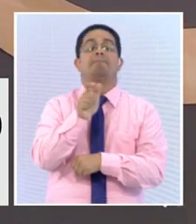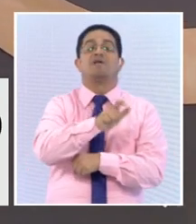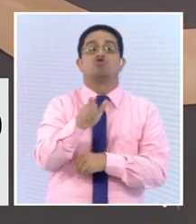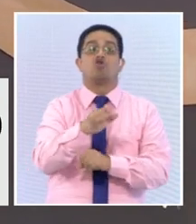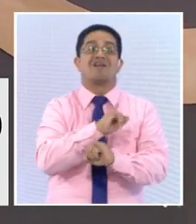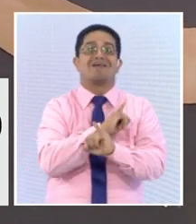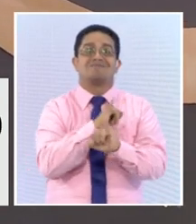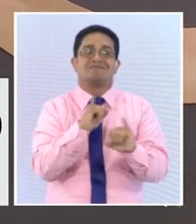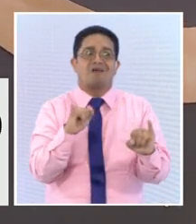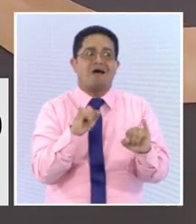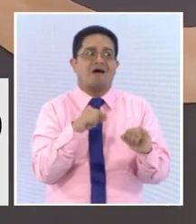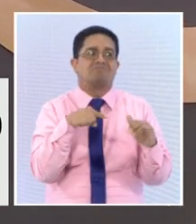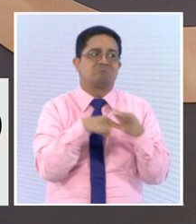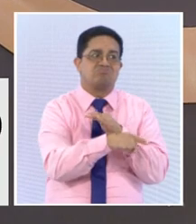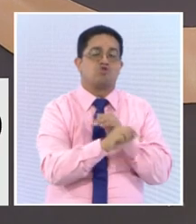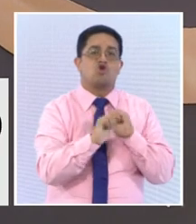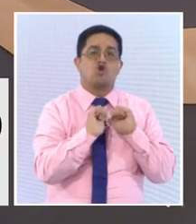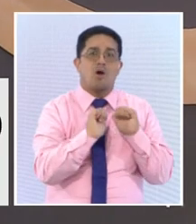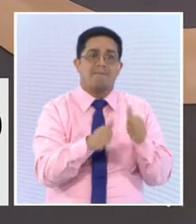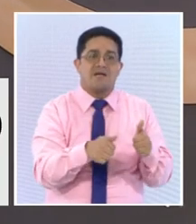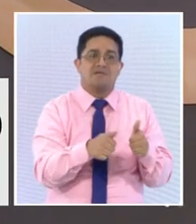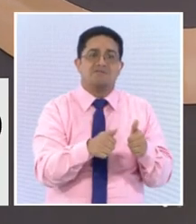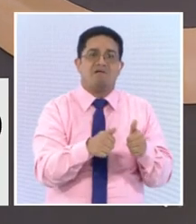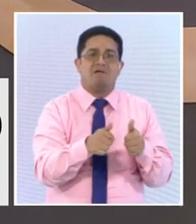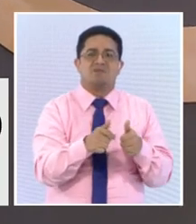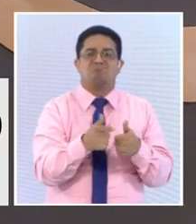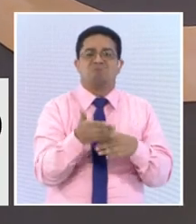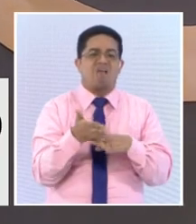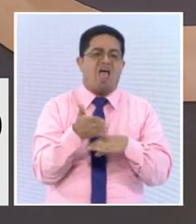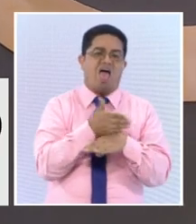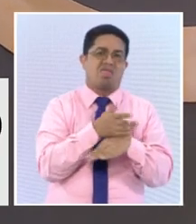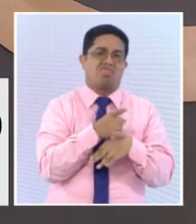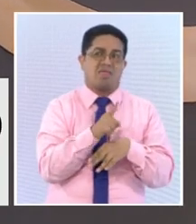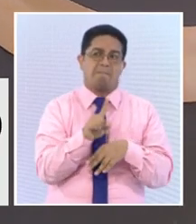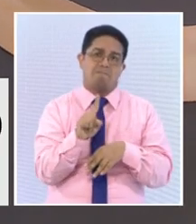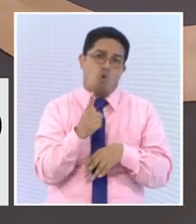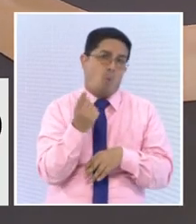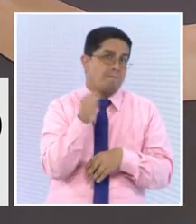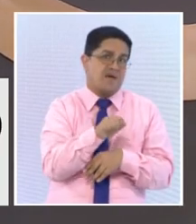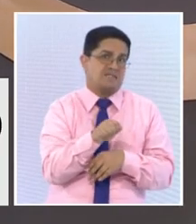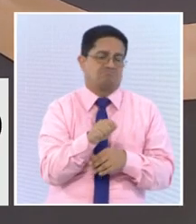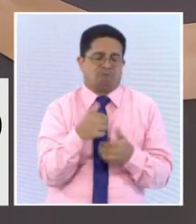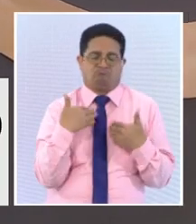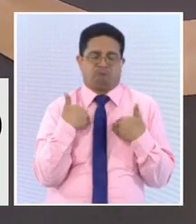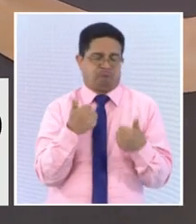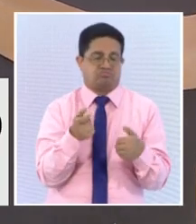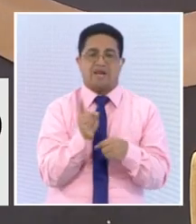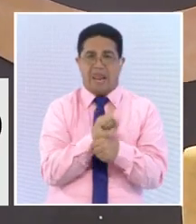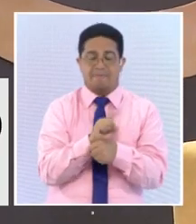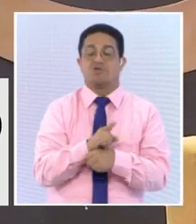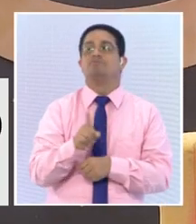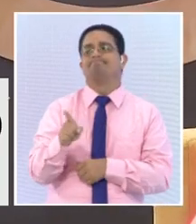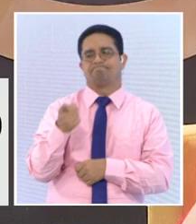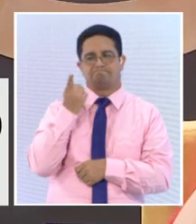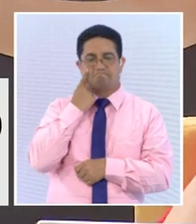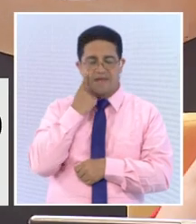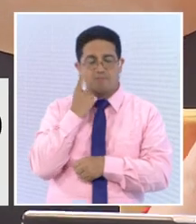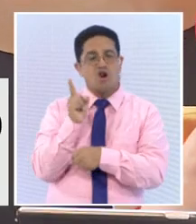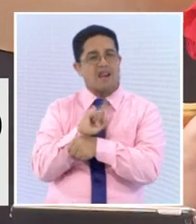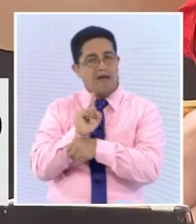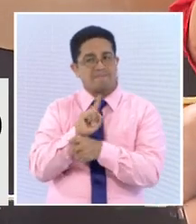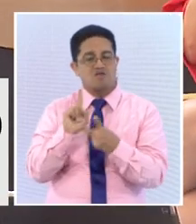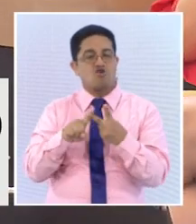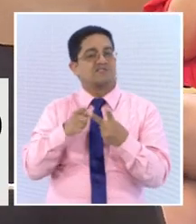el trabajo están entre el primer o el tercer mes de la cirugía. Vemos entonces una rápida recuperación, seguimiento al paciente